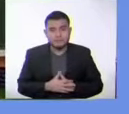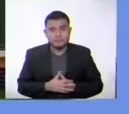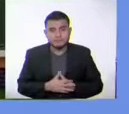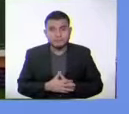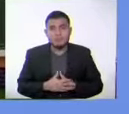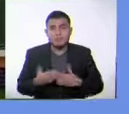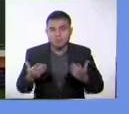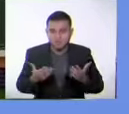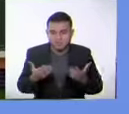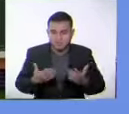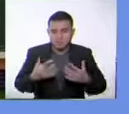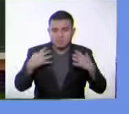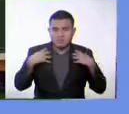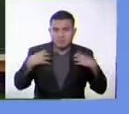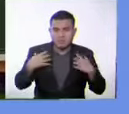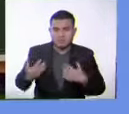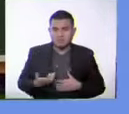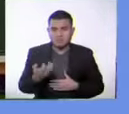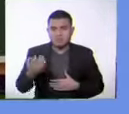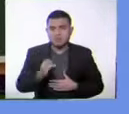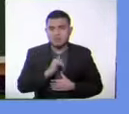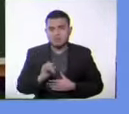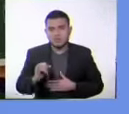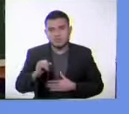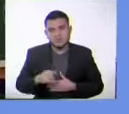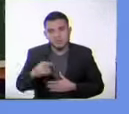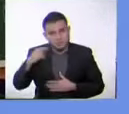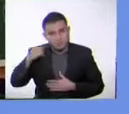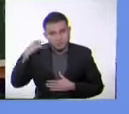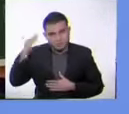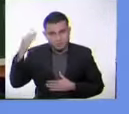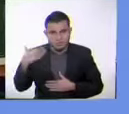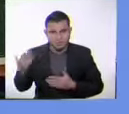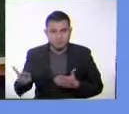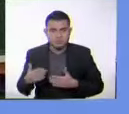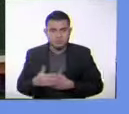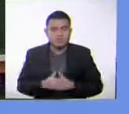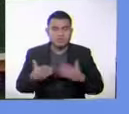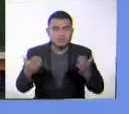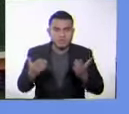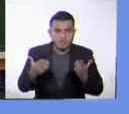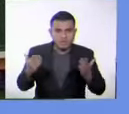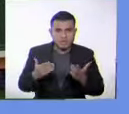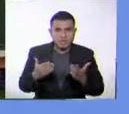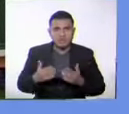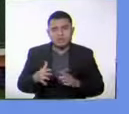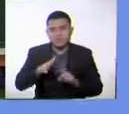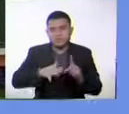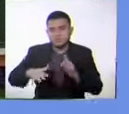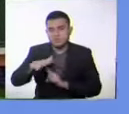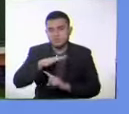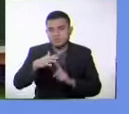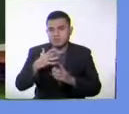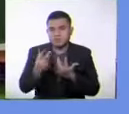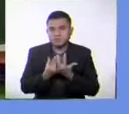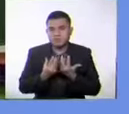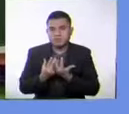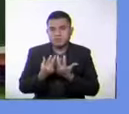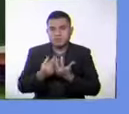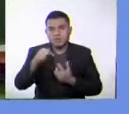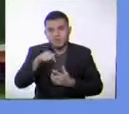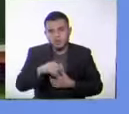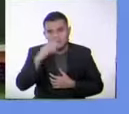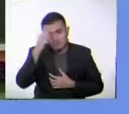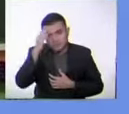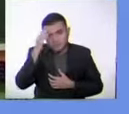actuamos, y la identidad de género se construye a través del contexto social. Ahora bien, vamos a